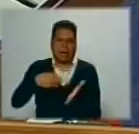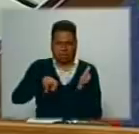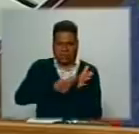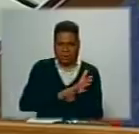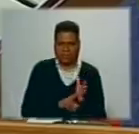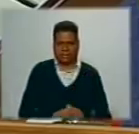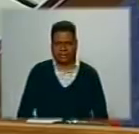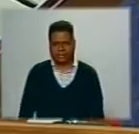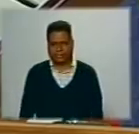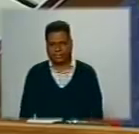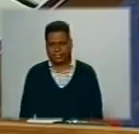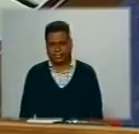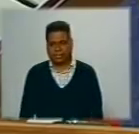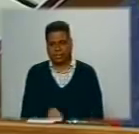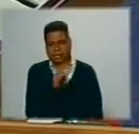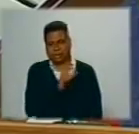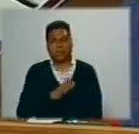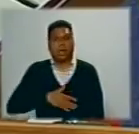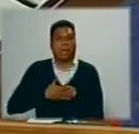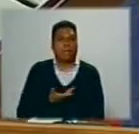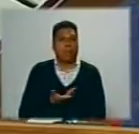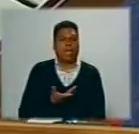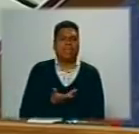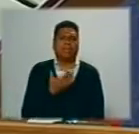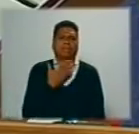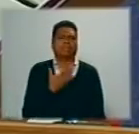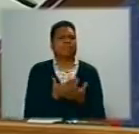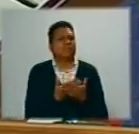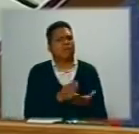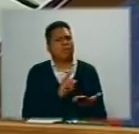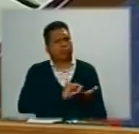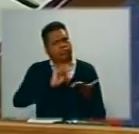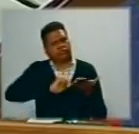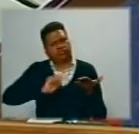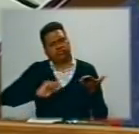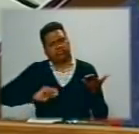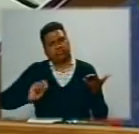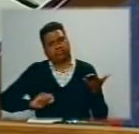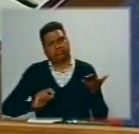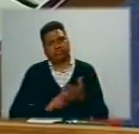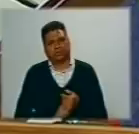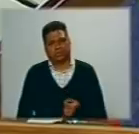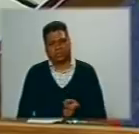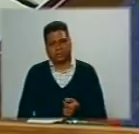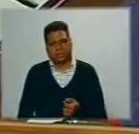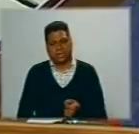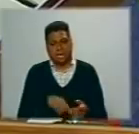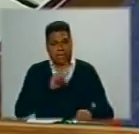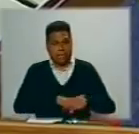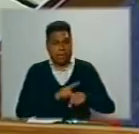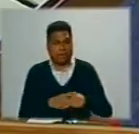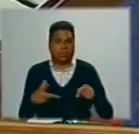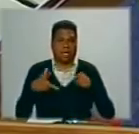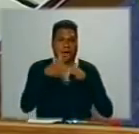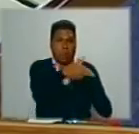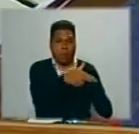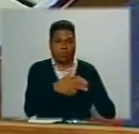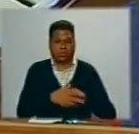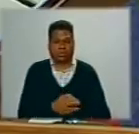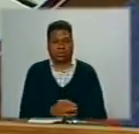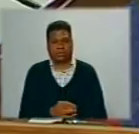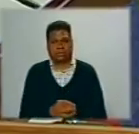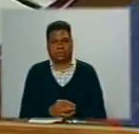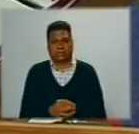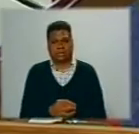personas podrán imponer el reclamo ante la autoridad competente desde el momento en que se produzca la interrupción o alteración del servicio